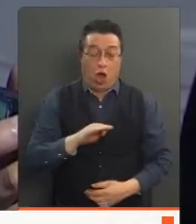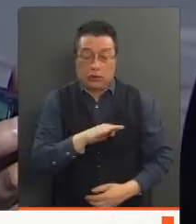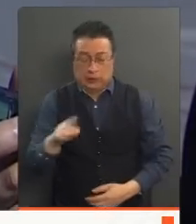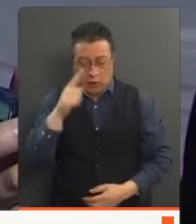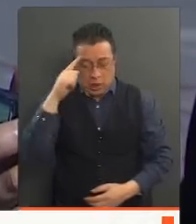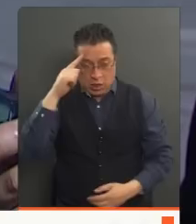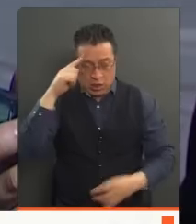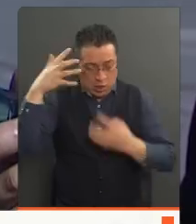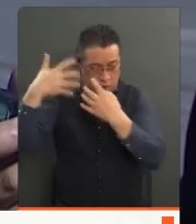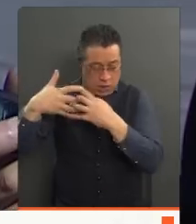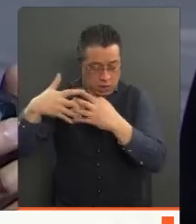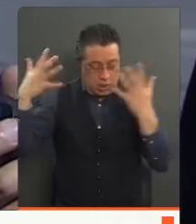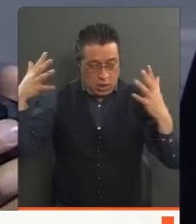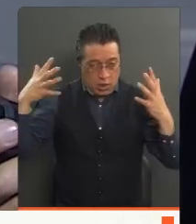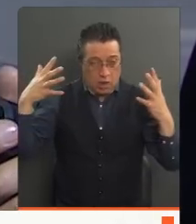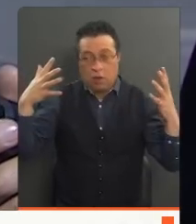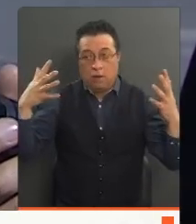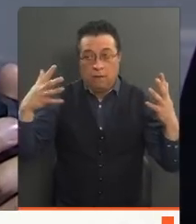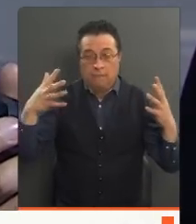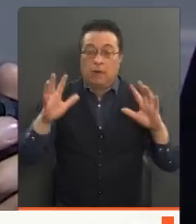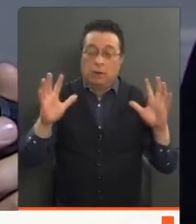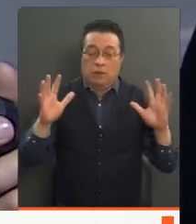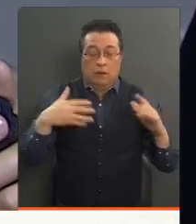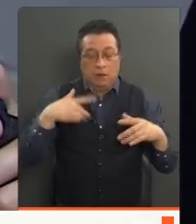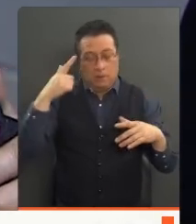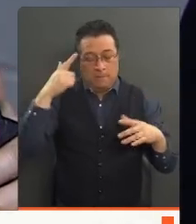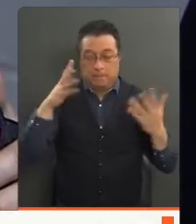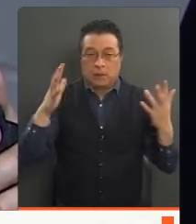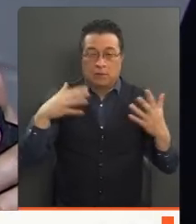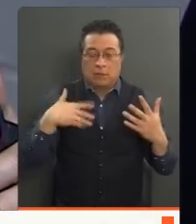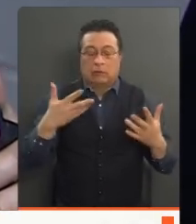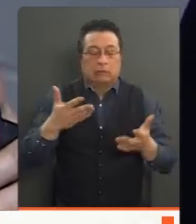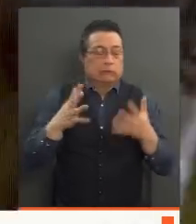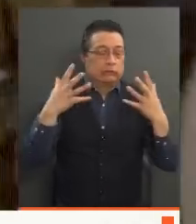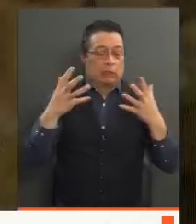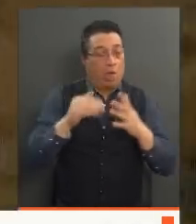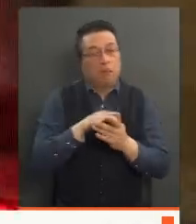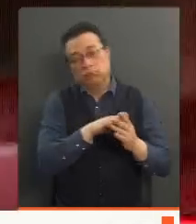Y bueno, pensé para qué me arruinar la vida y lo esquivé.